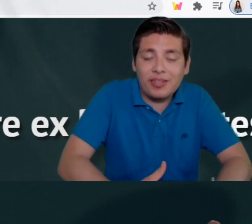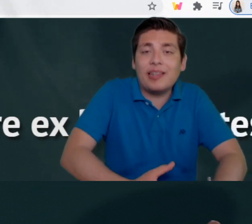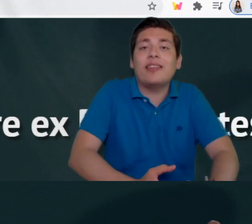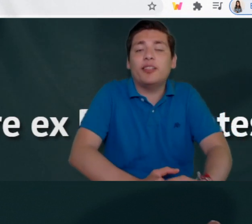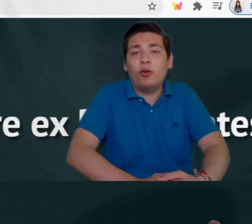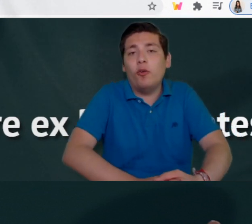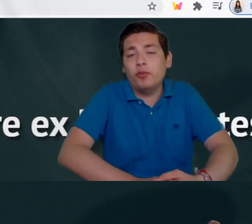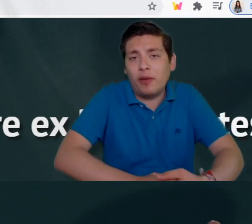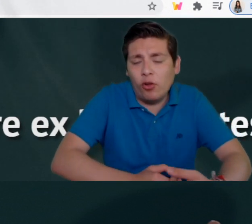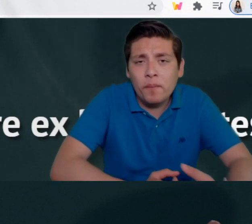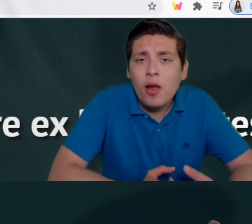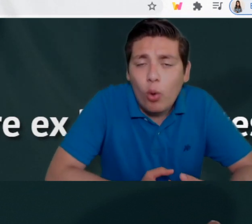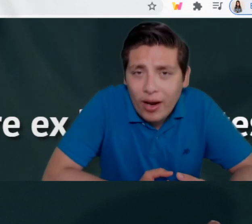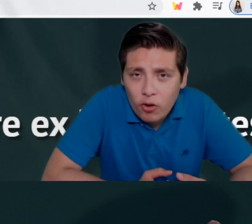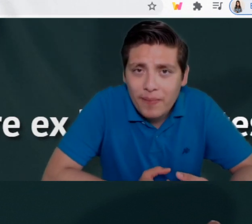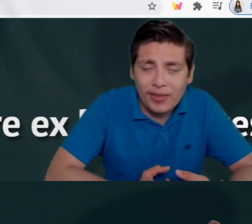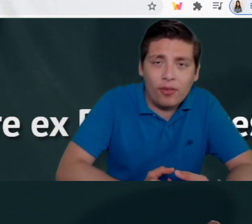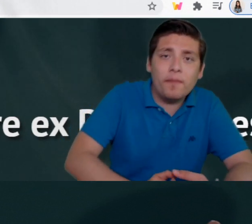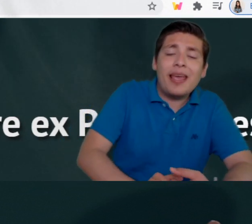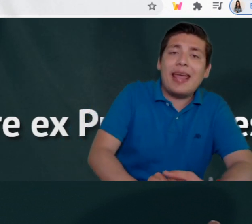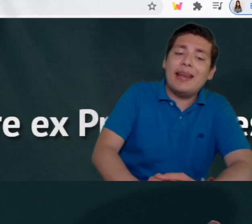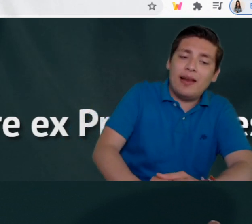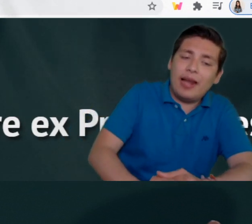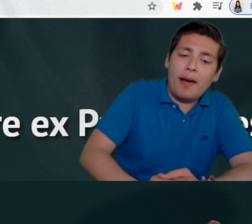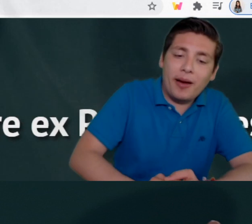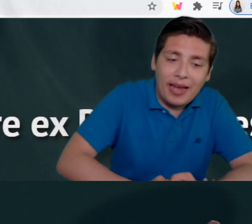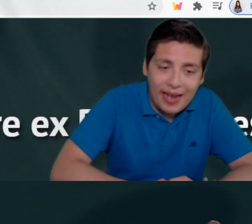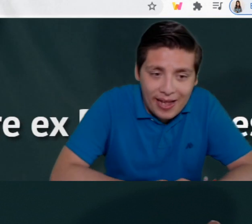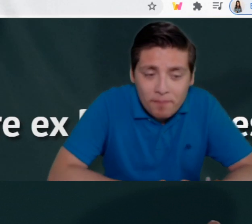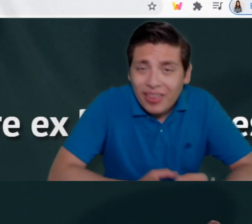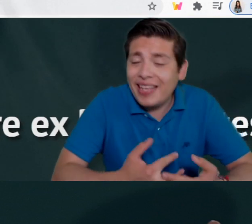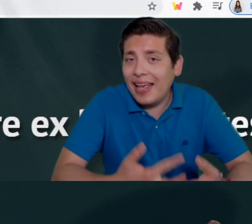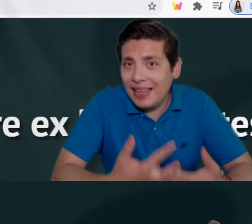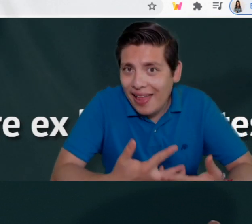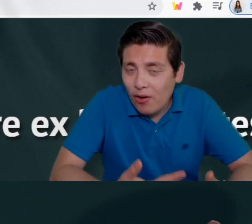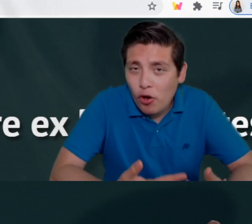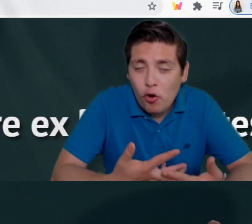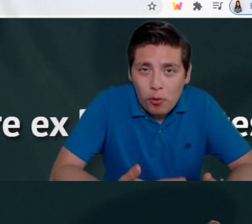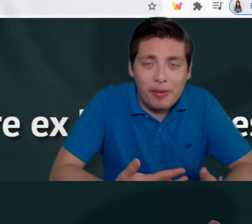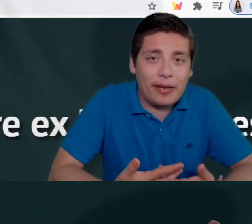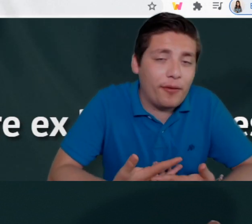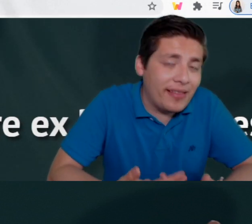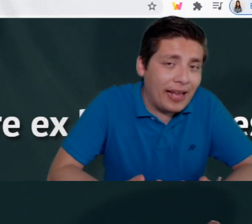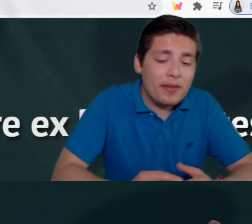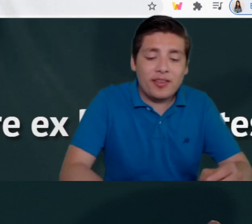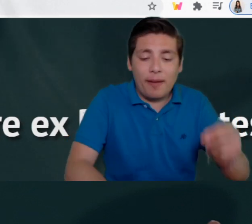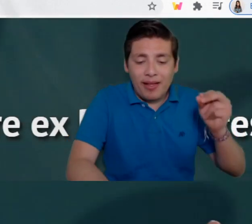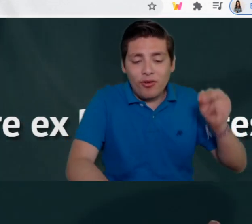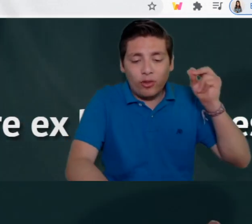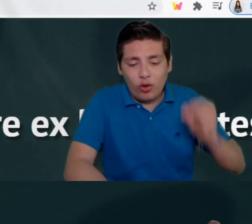mismo presidente Andrés Manuel López Obrador lo ha comentado en la mañanera y que el día de hoy lo vuelve a